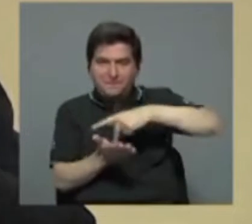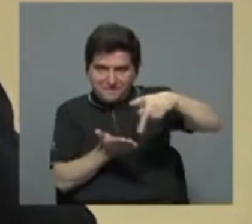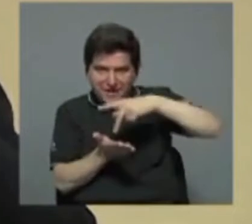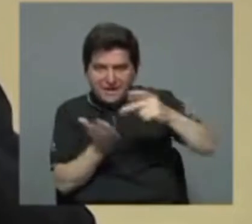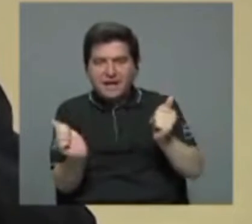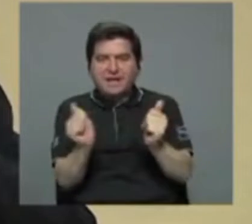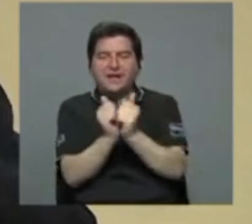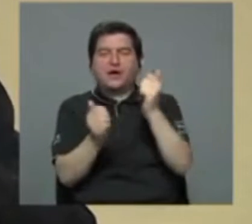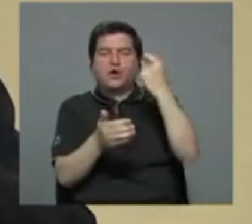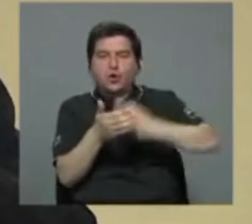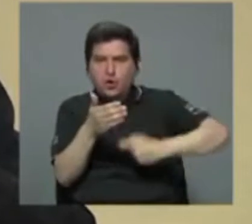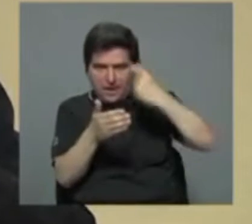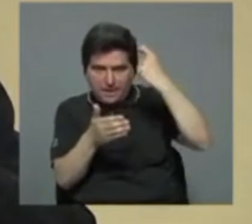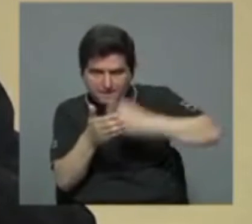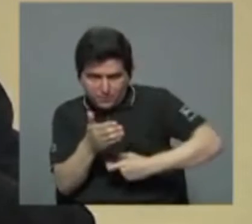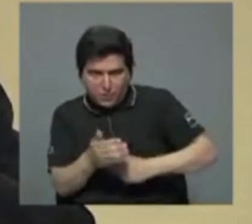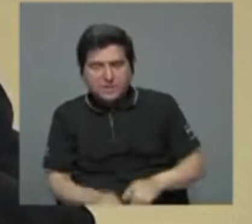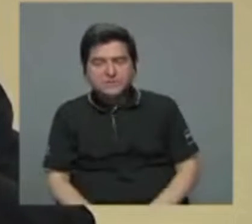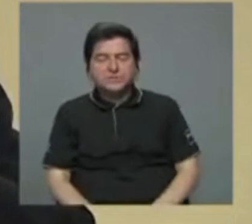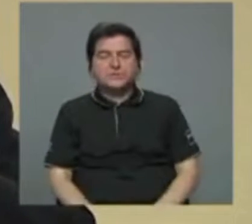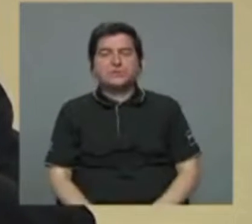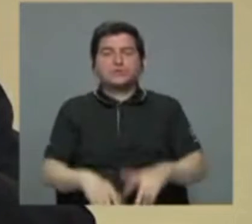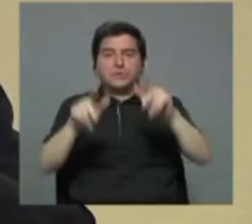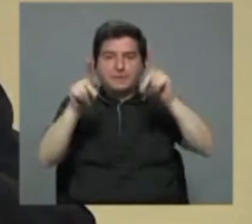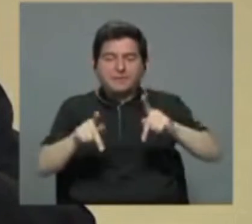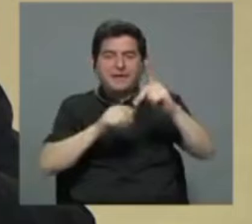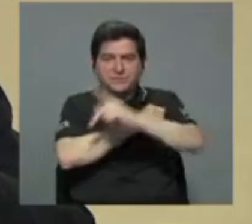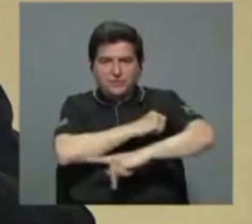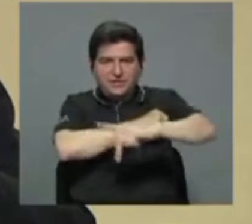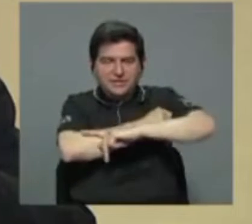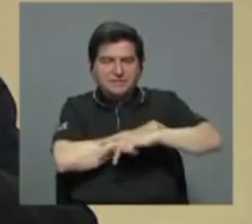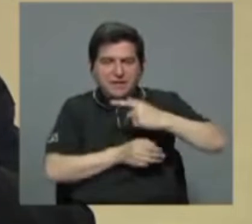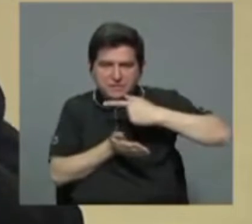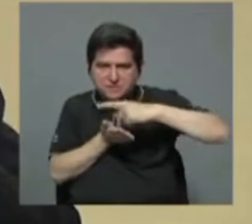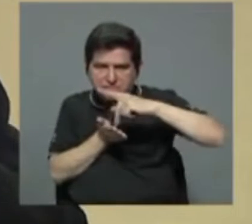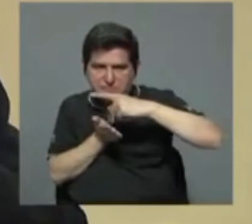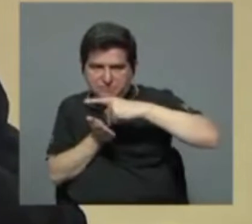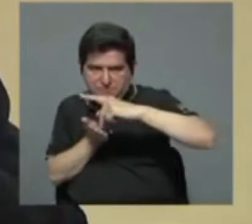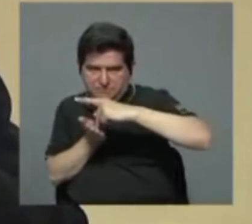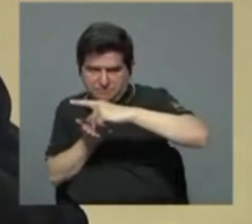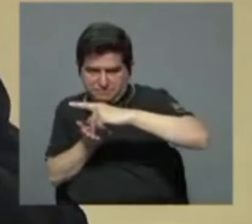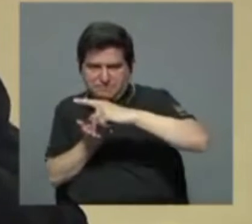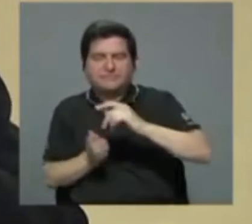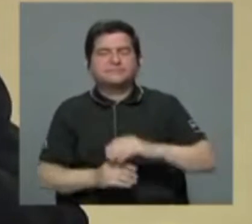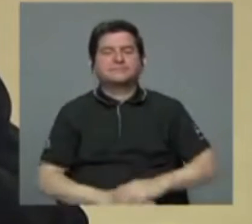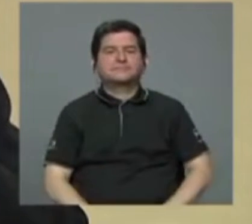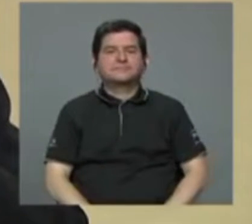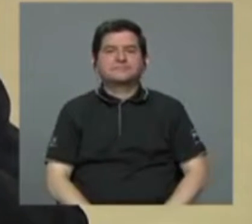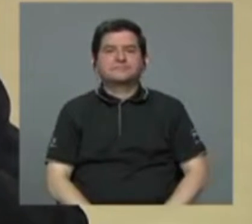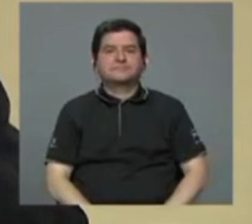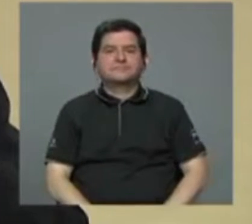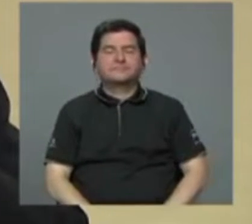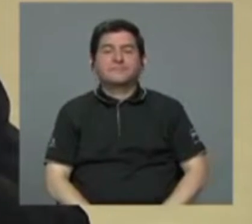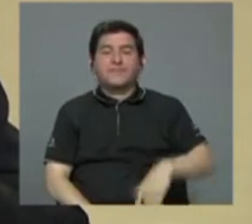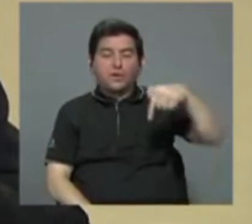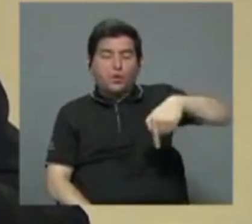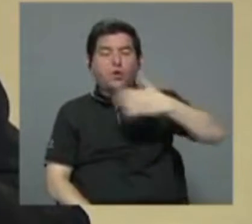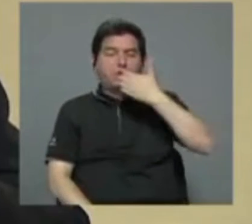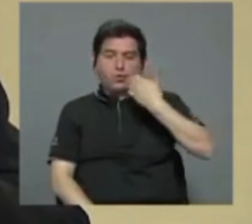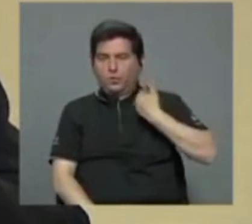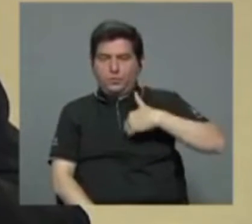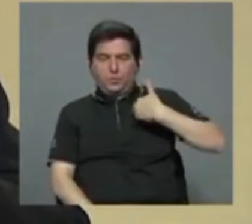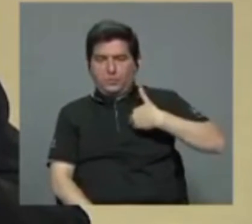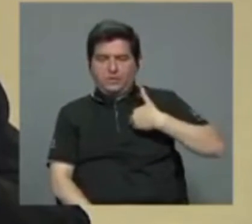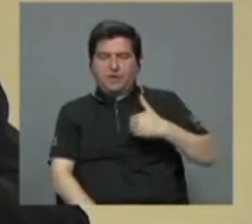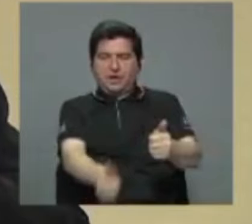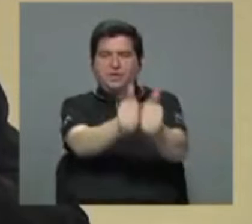con los impuestos que tributan los habitantes de este país, y tenemos el privilegio de